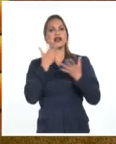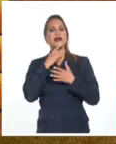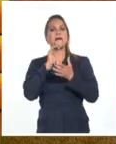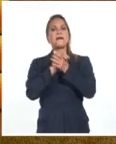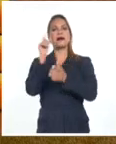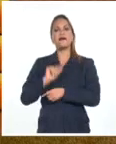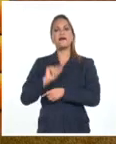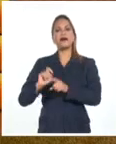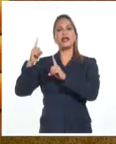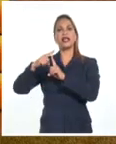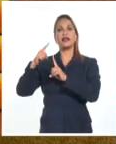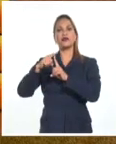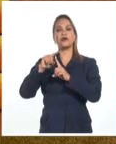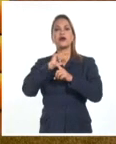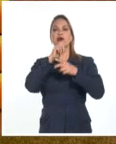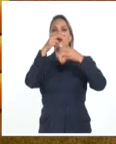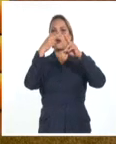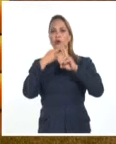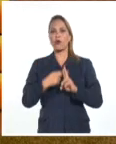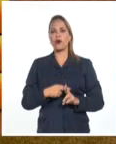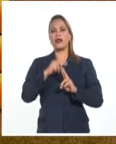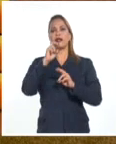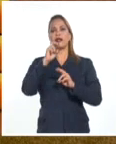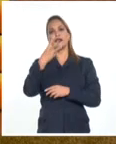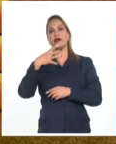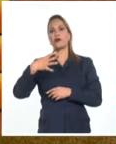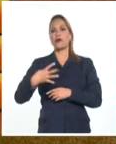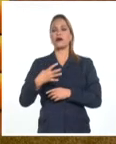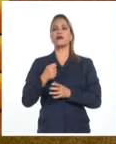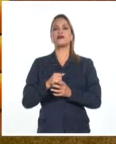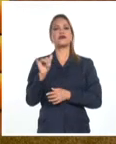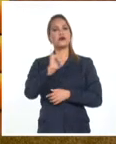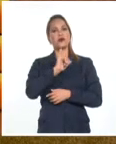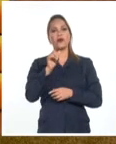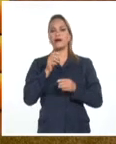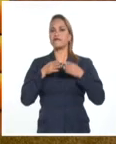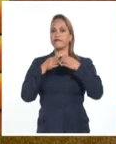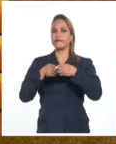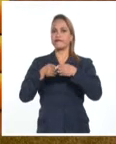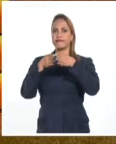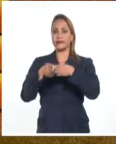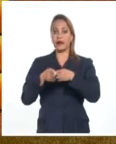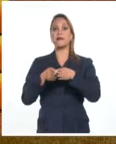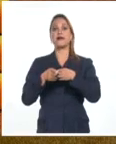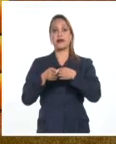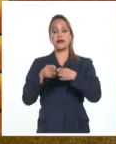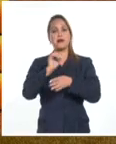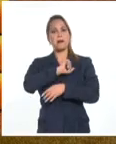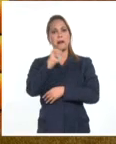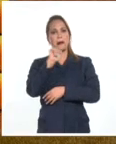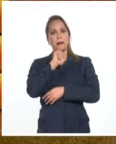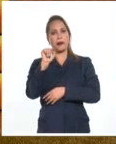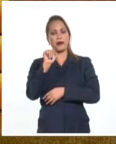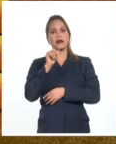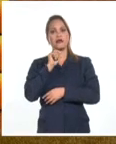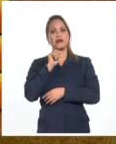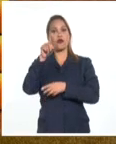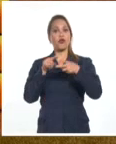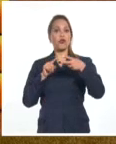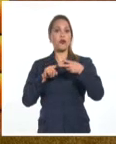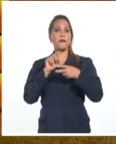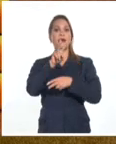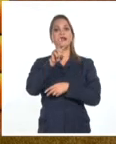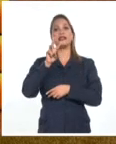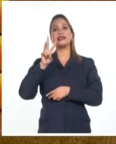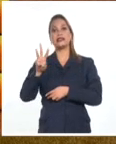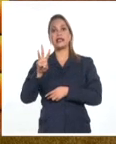Tunas en los puestos 3 y 4, al igual que los actuales campeones de Granma, también con una treintena de triunfos, pero estos últimos con